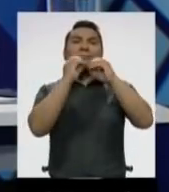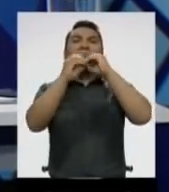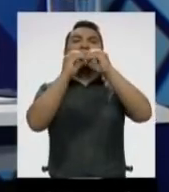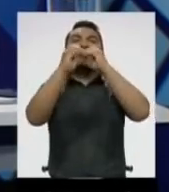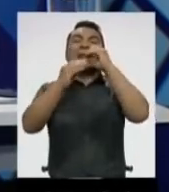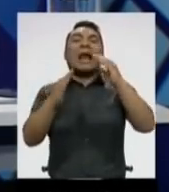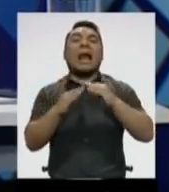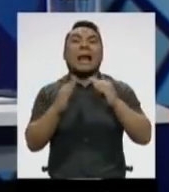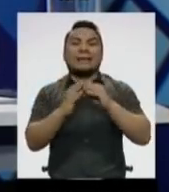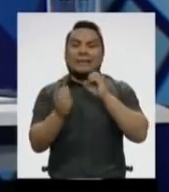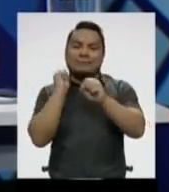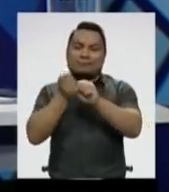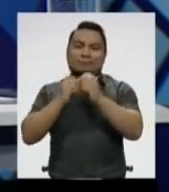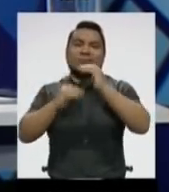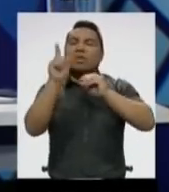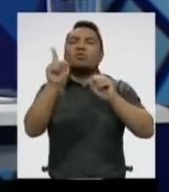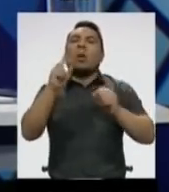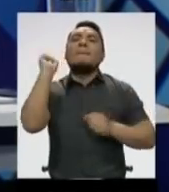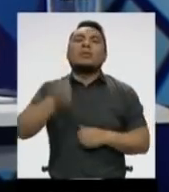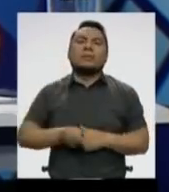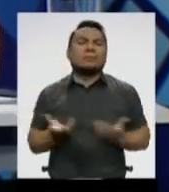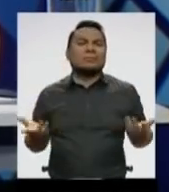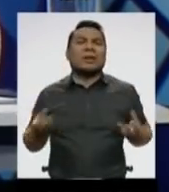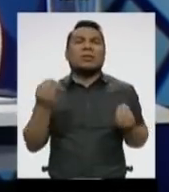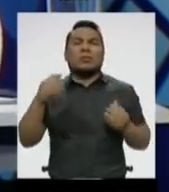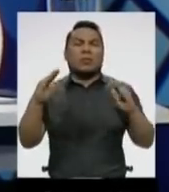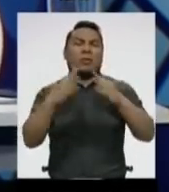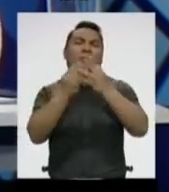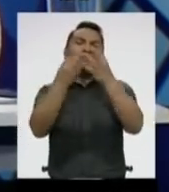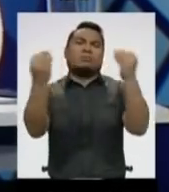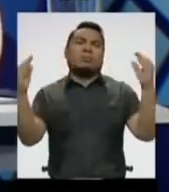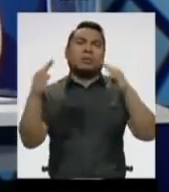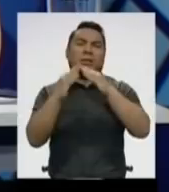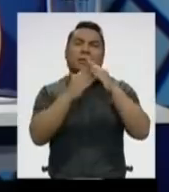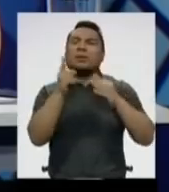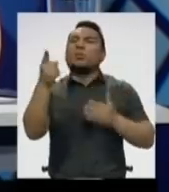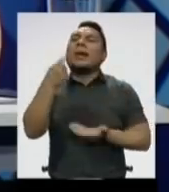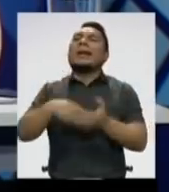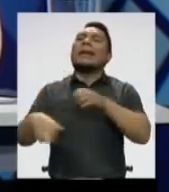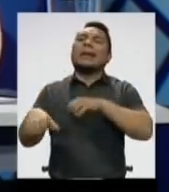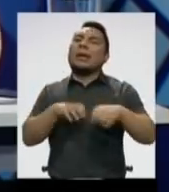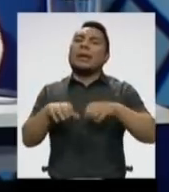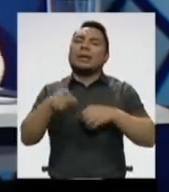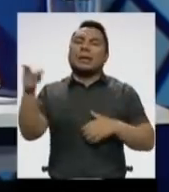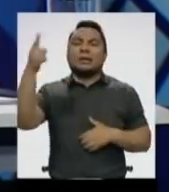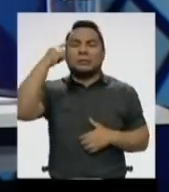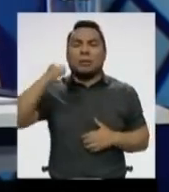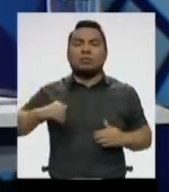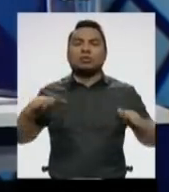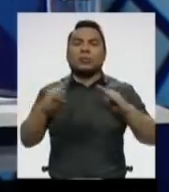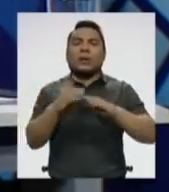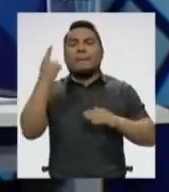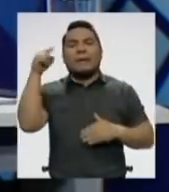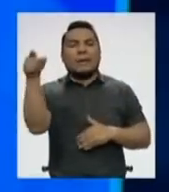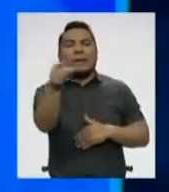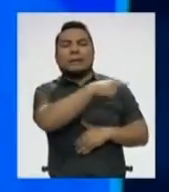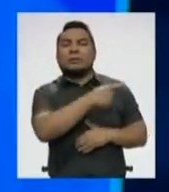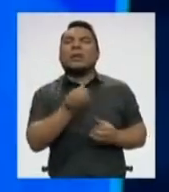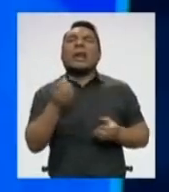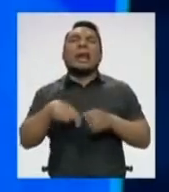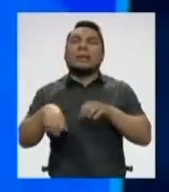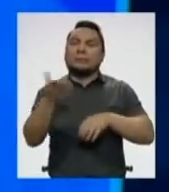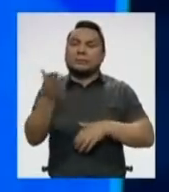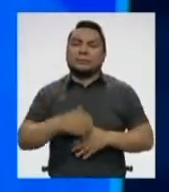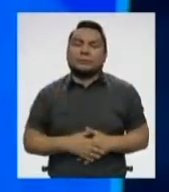sus viviendas. Estamos hablando de decenas de miles de limeños. ¿Qué acción concreta impulsaría desde la municipalidad para ellos? Desde luego,